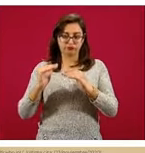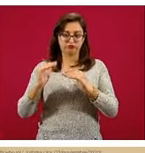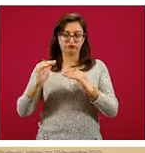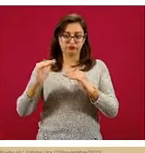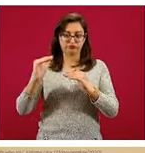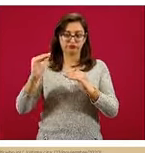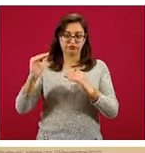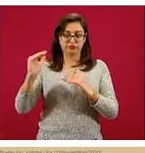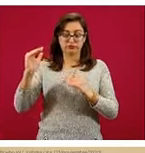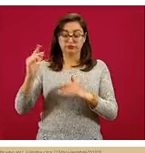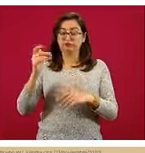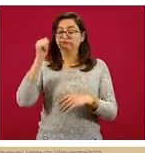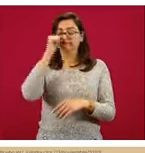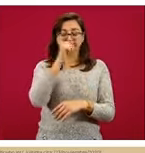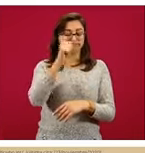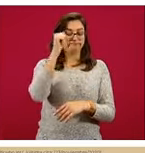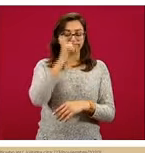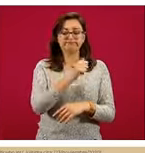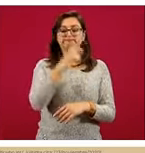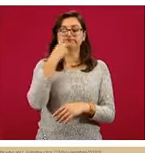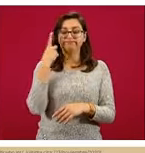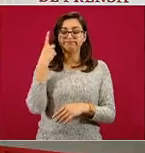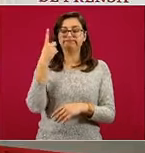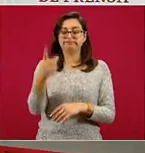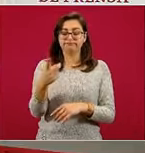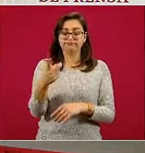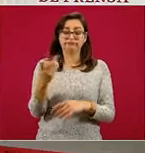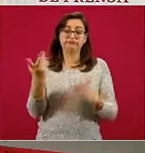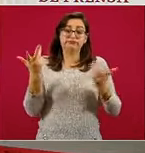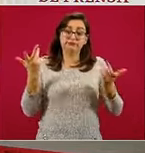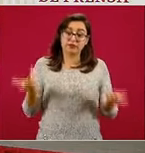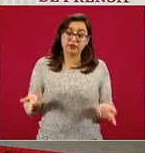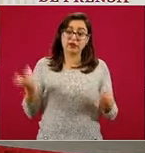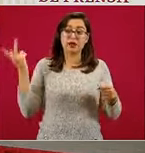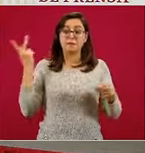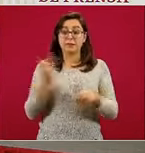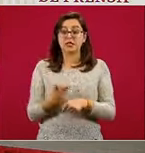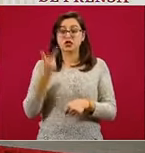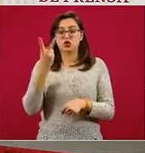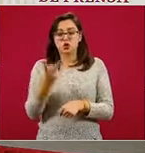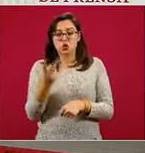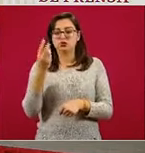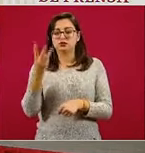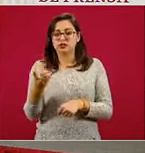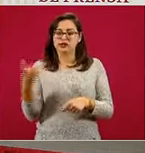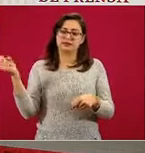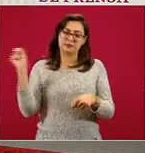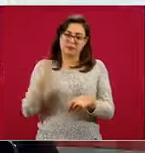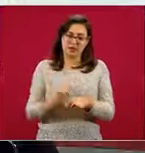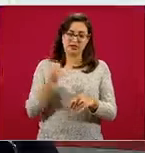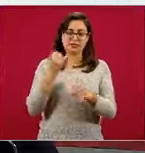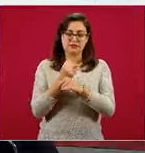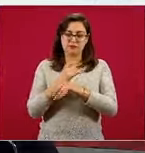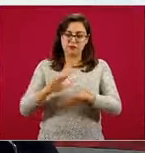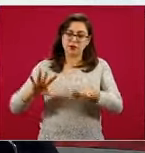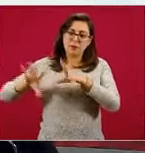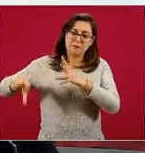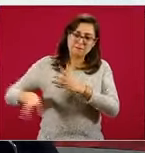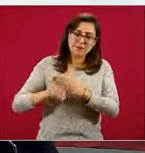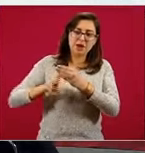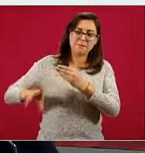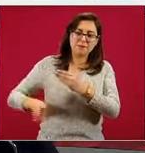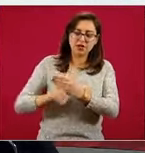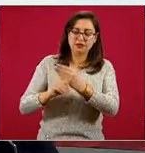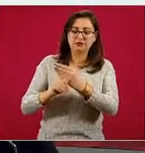ascendente, la cual hemos dicho siempre está, digamos, demorada de 2 a 3 semanas en función de cómo se van comportando los casos. Si vemos